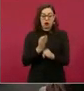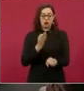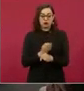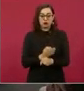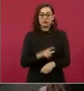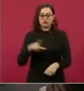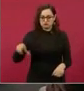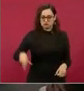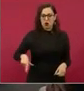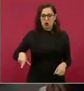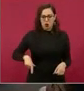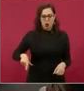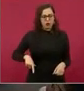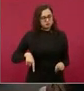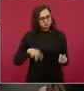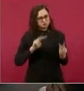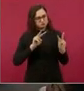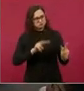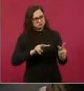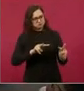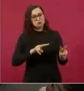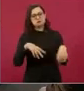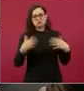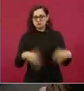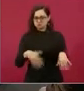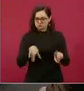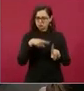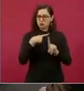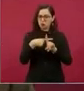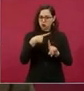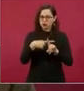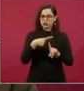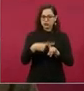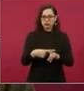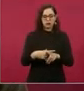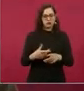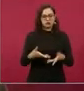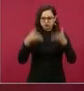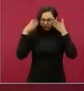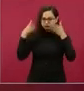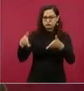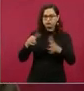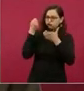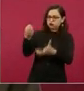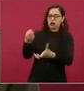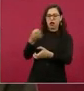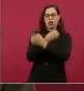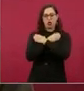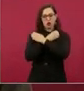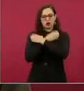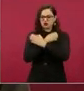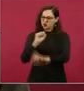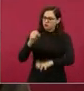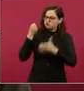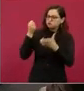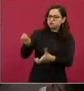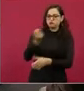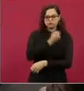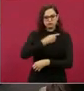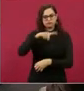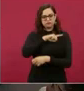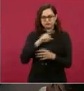también le impresiona positivamente para dedicar los recursos a la educación, a la salud, es algo que